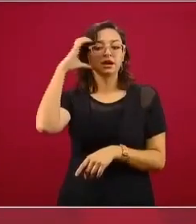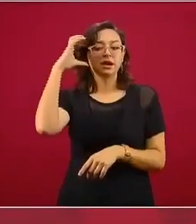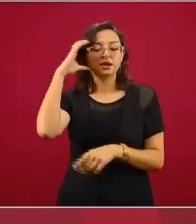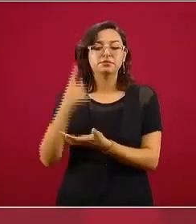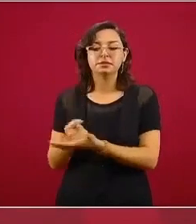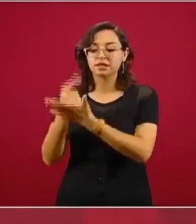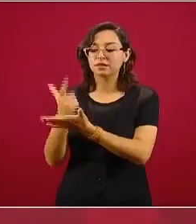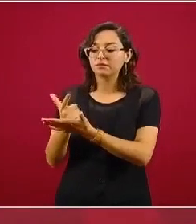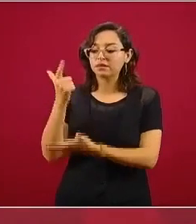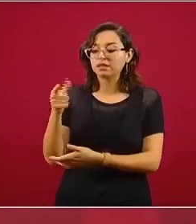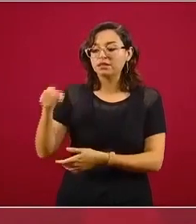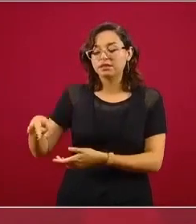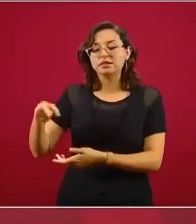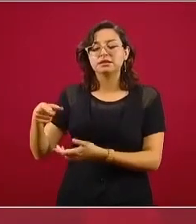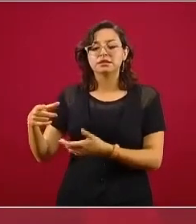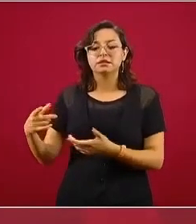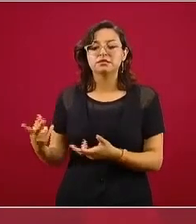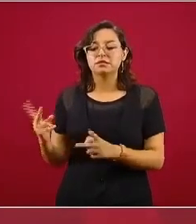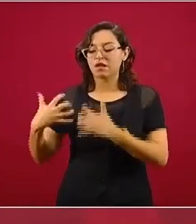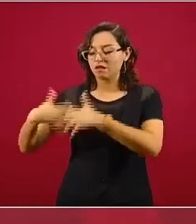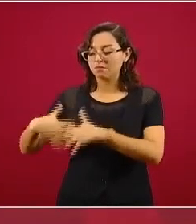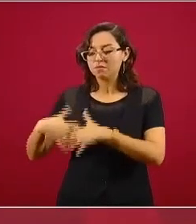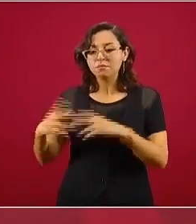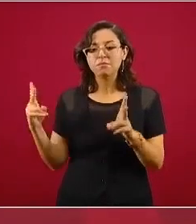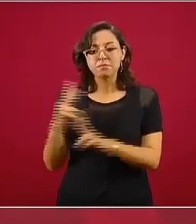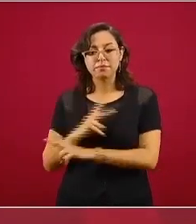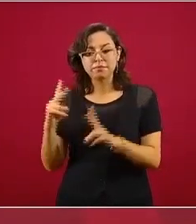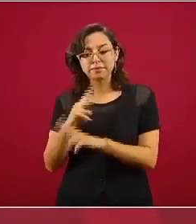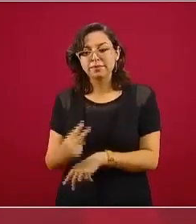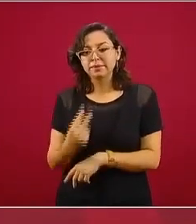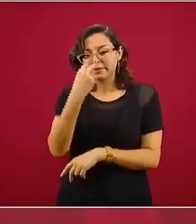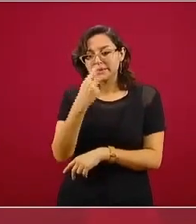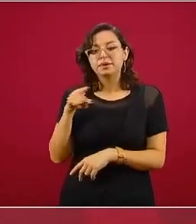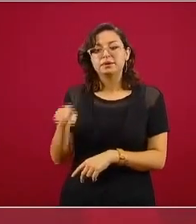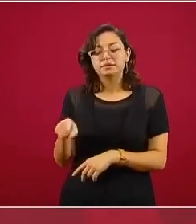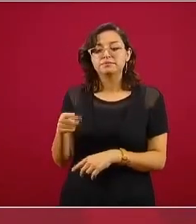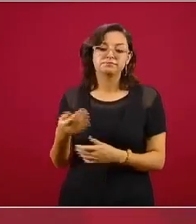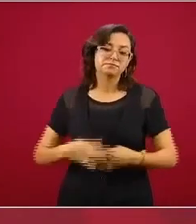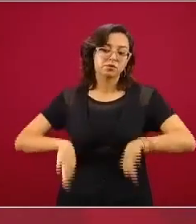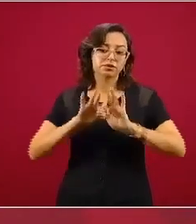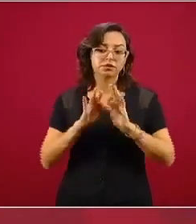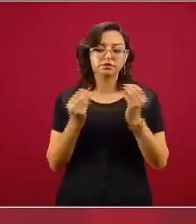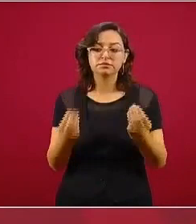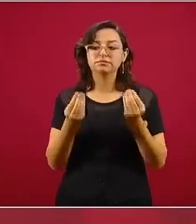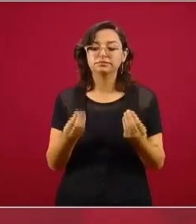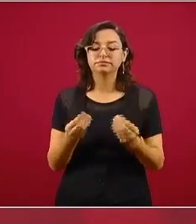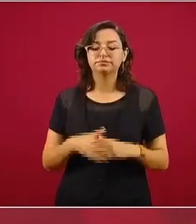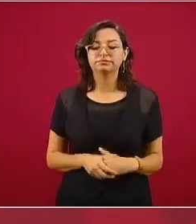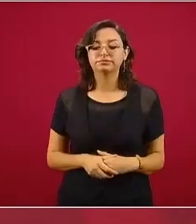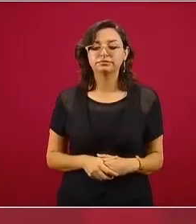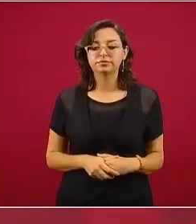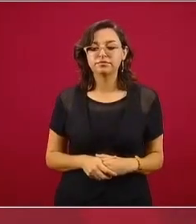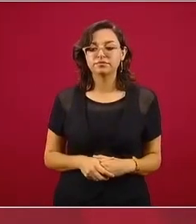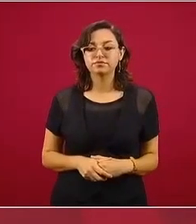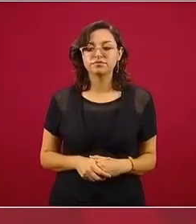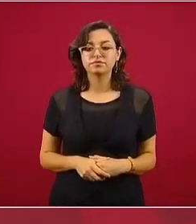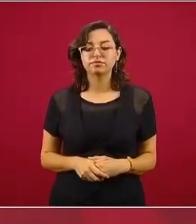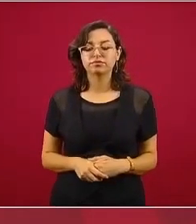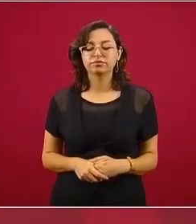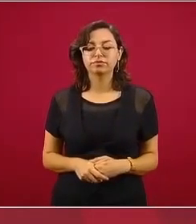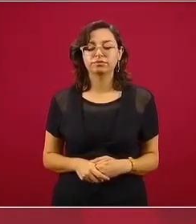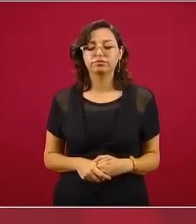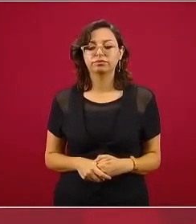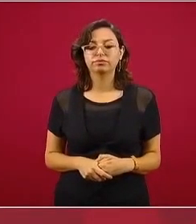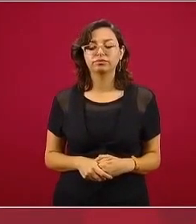importante el contar con equipos de ventilación, los ventiladores, y esto desde luego es muy importante. A continuación también con otro de